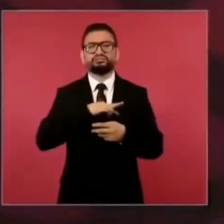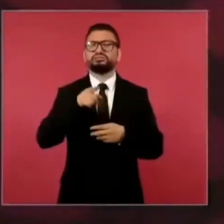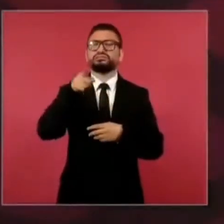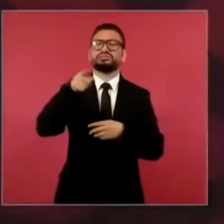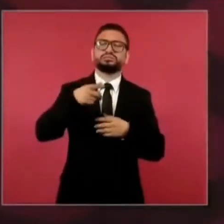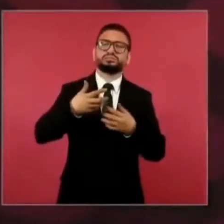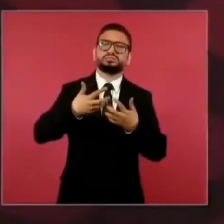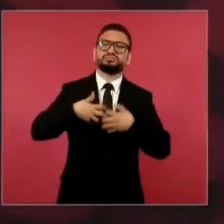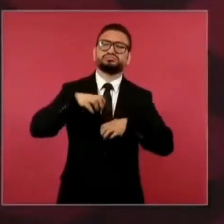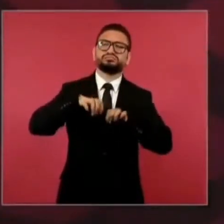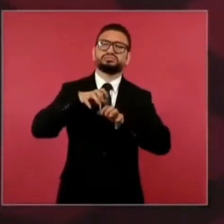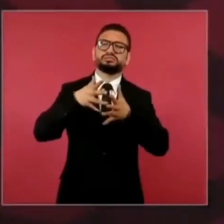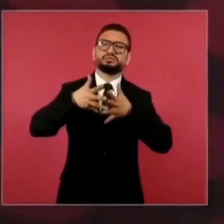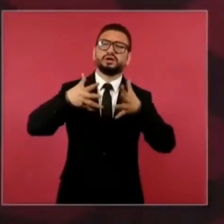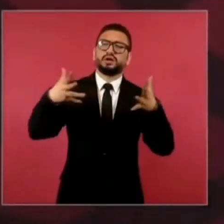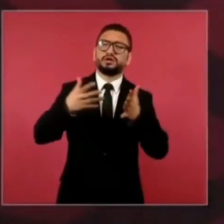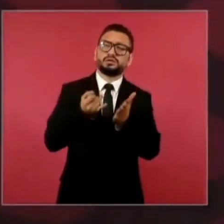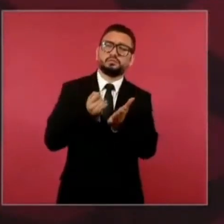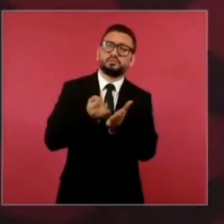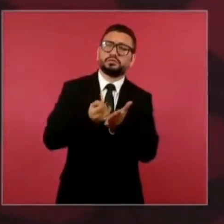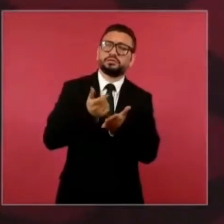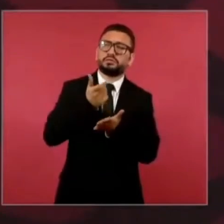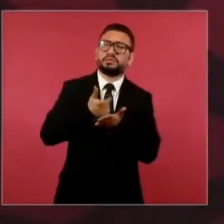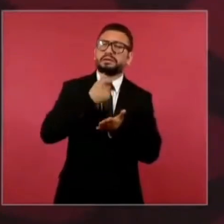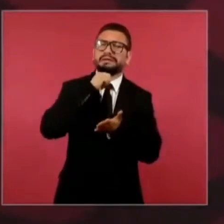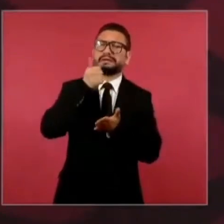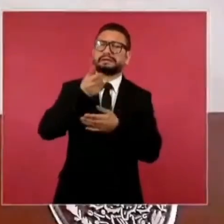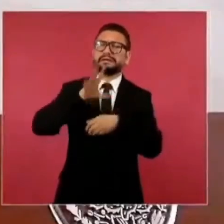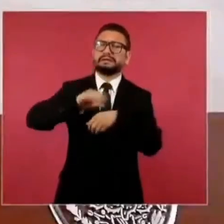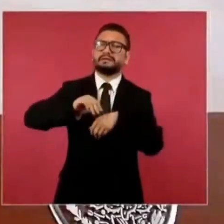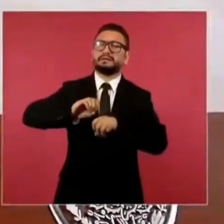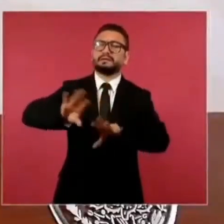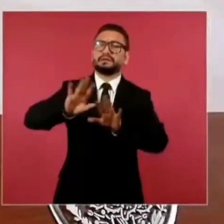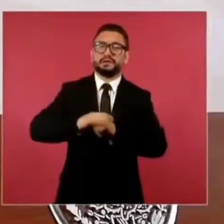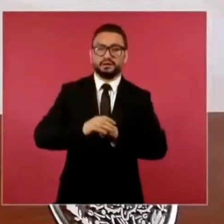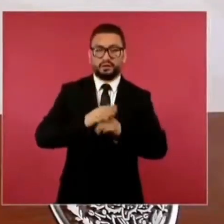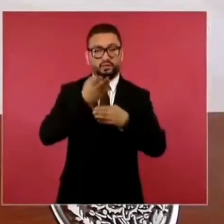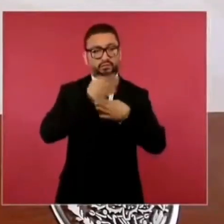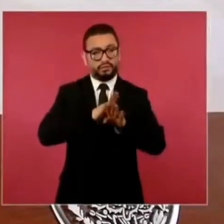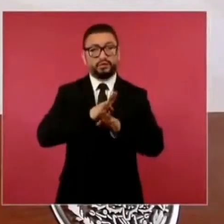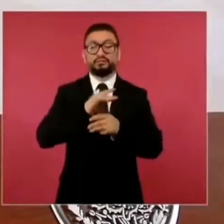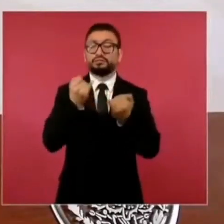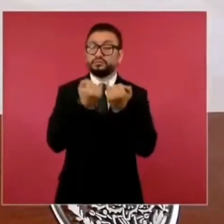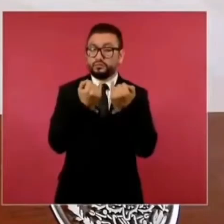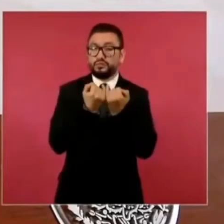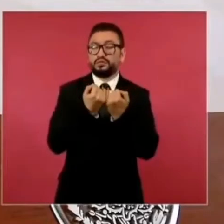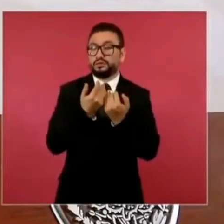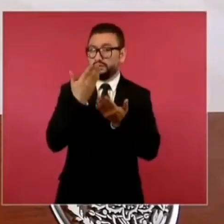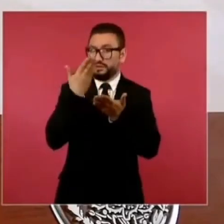a las grandes empresas y a los bancos. Ahora está